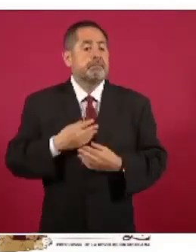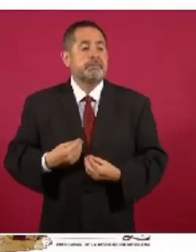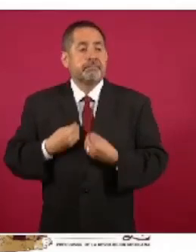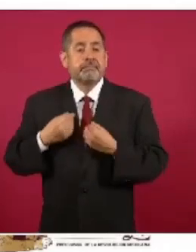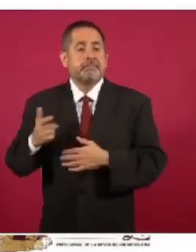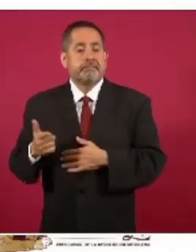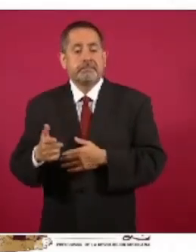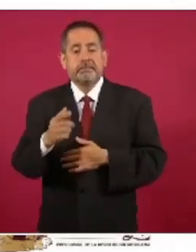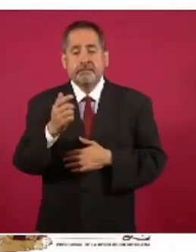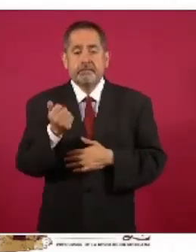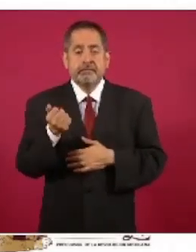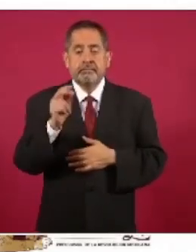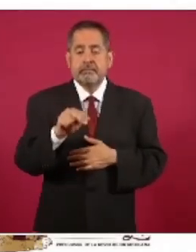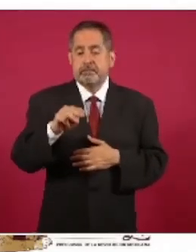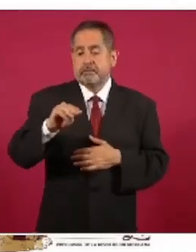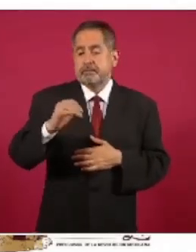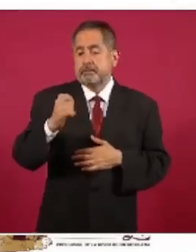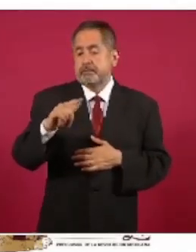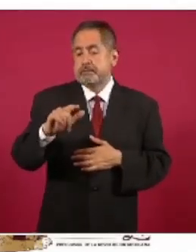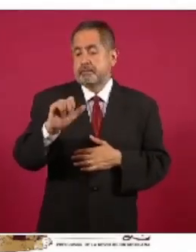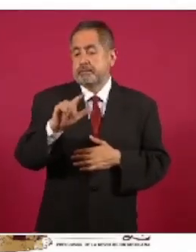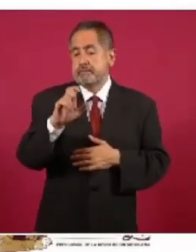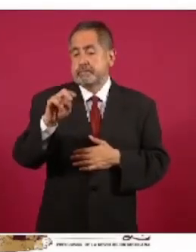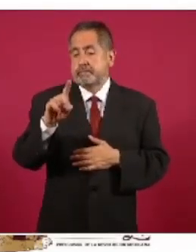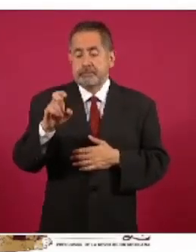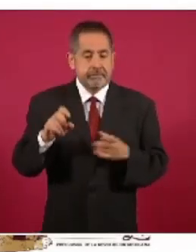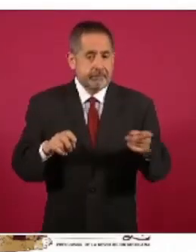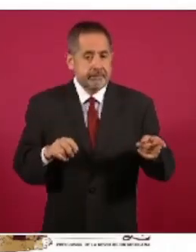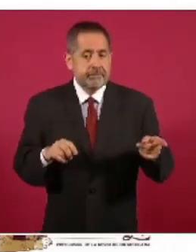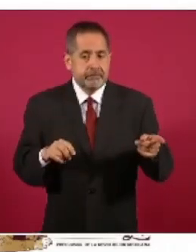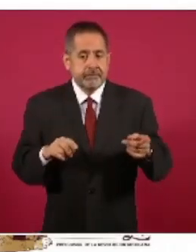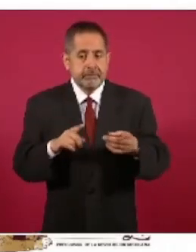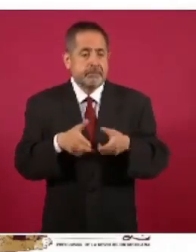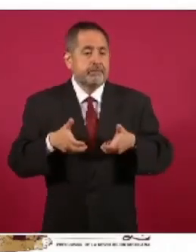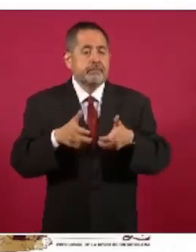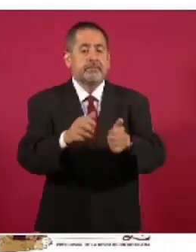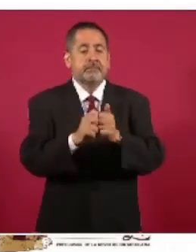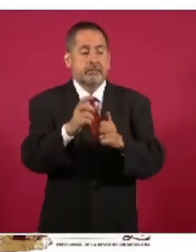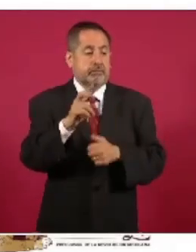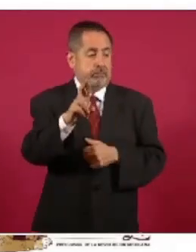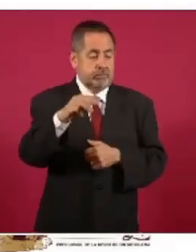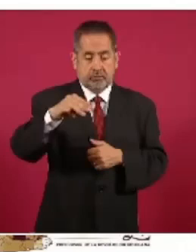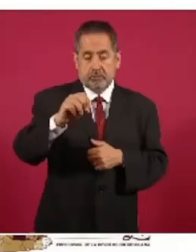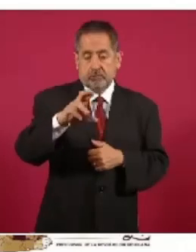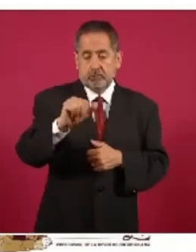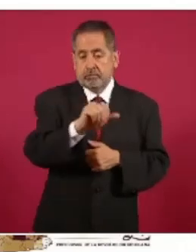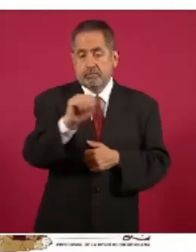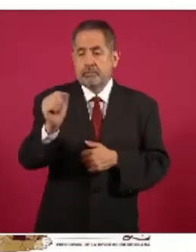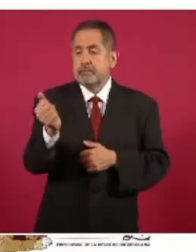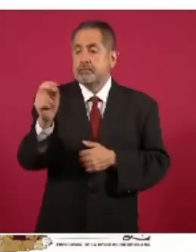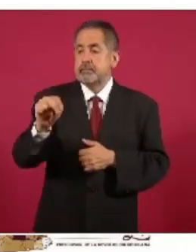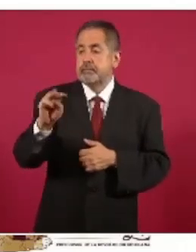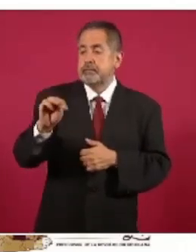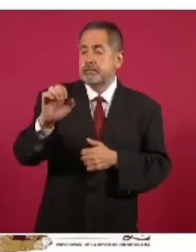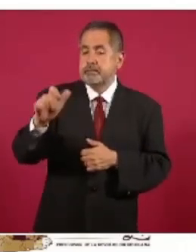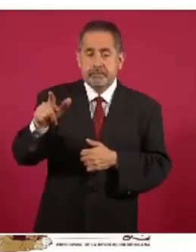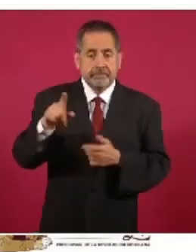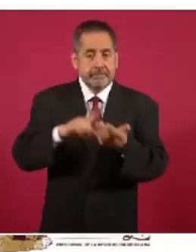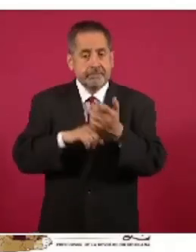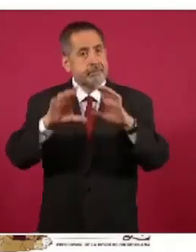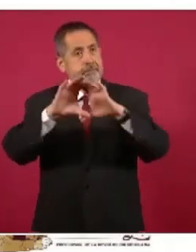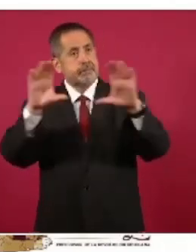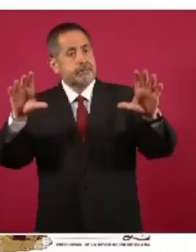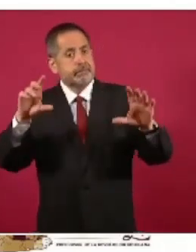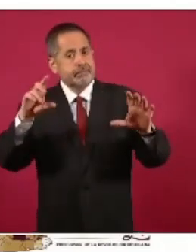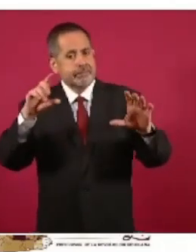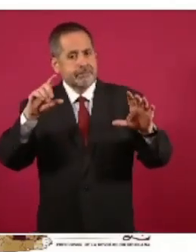en San Miguel de Allende, en la carretera de Doctor Mora a San Miguel de Allende, Hidrocarburos de